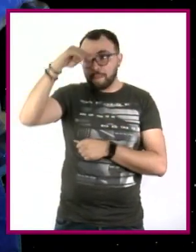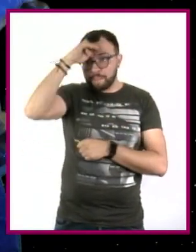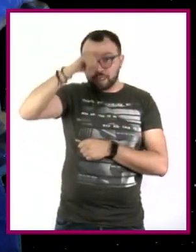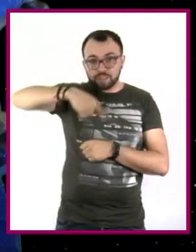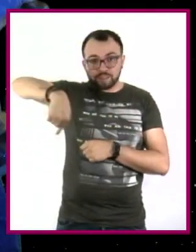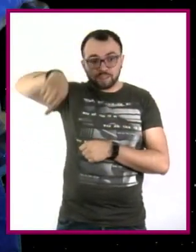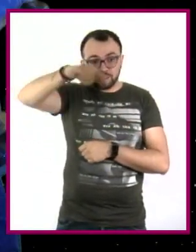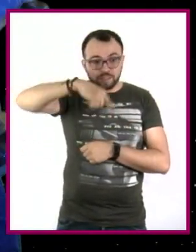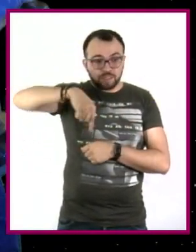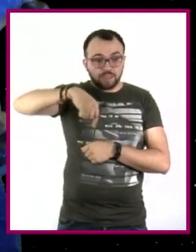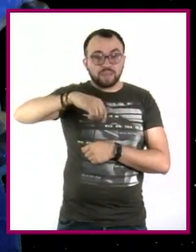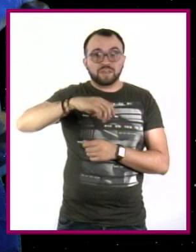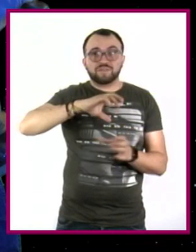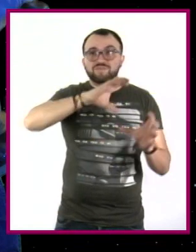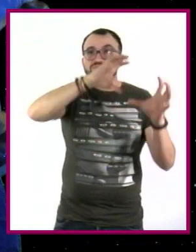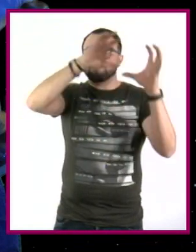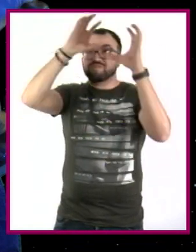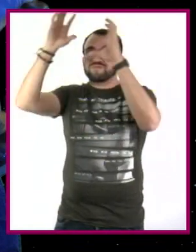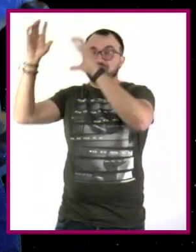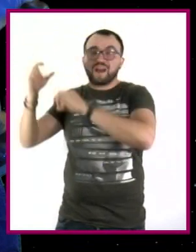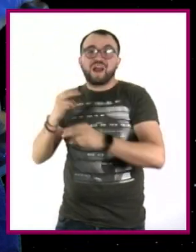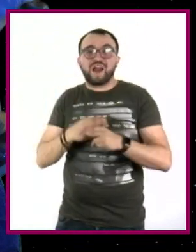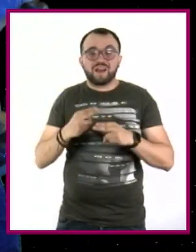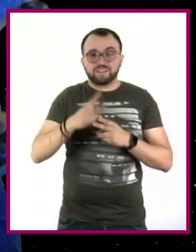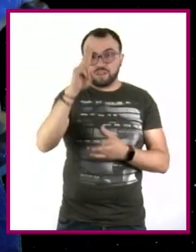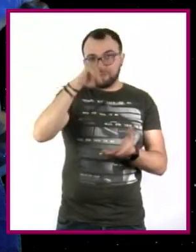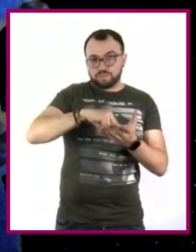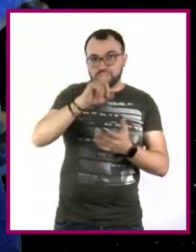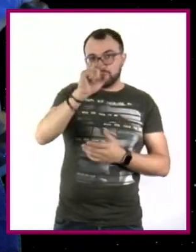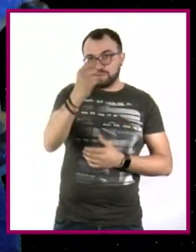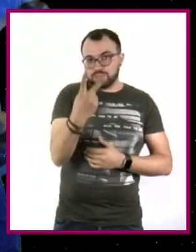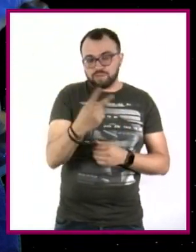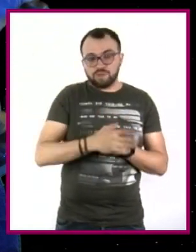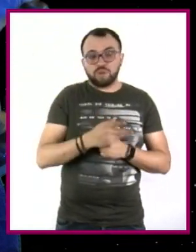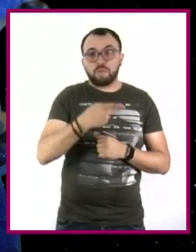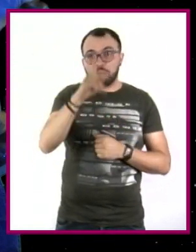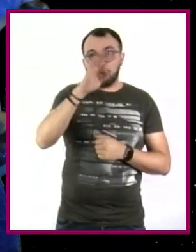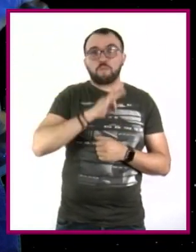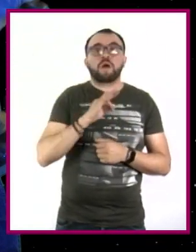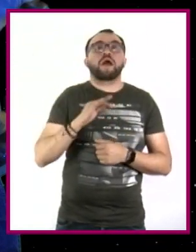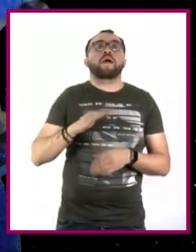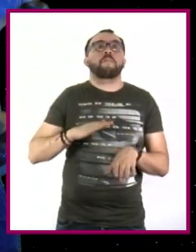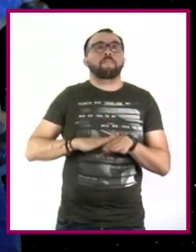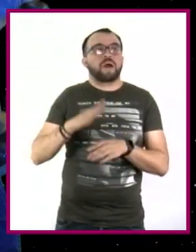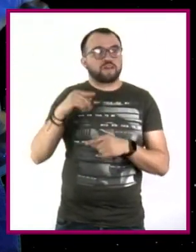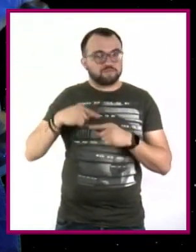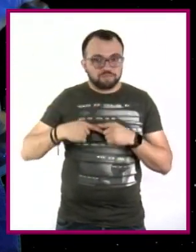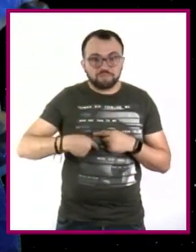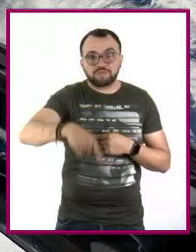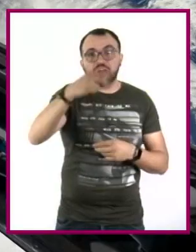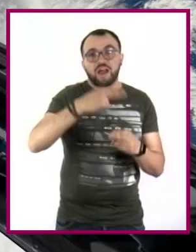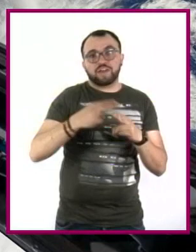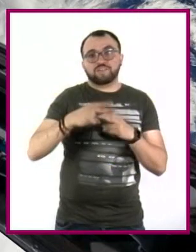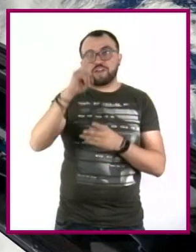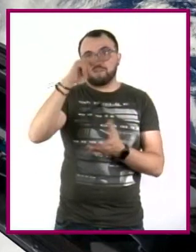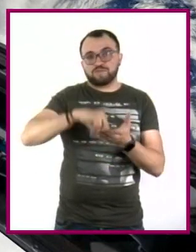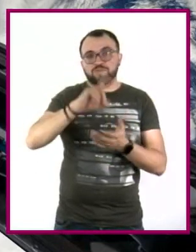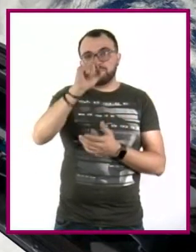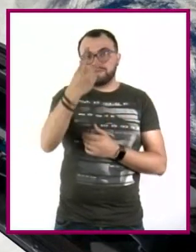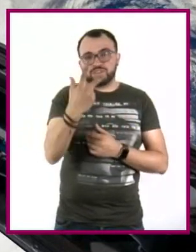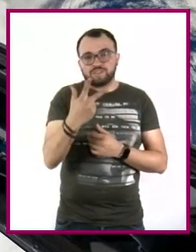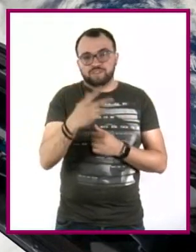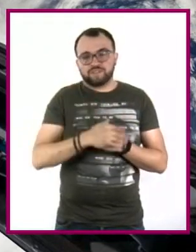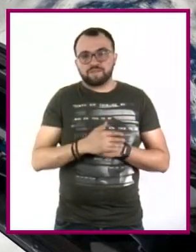que permanecerá en órbita hasta el 2024, pero su misión puede extenderse hasta el 2028. Por